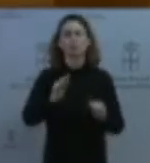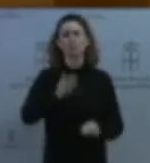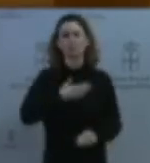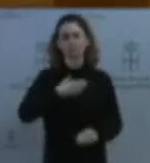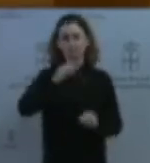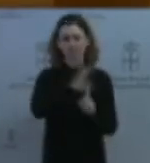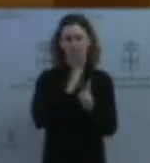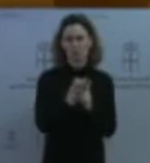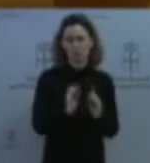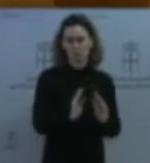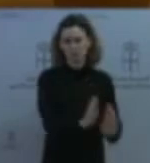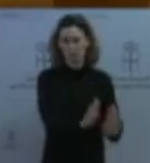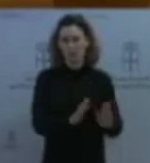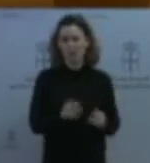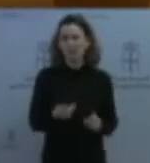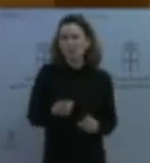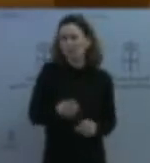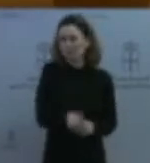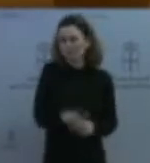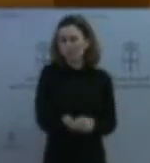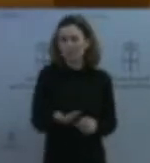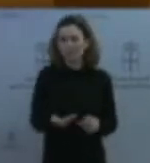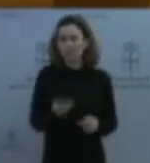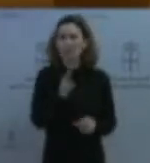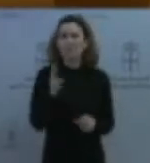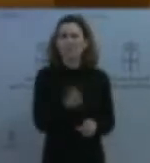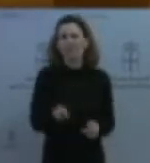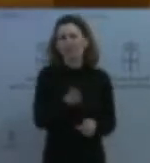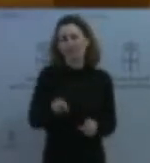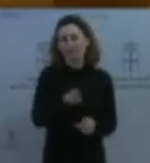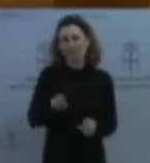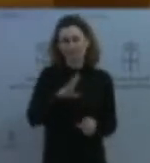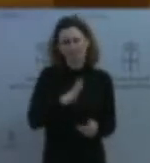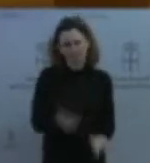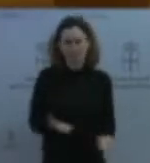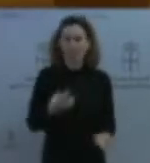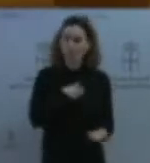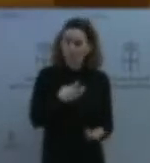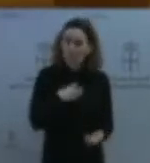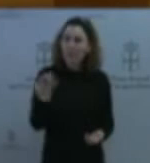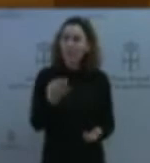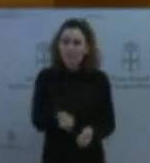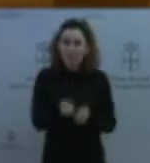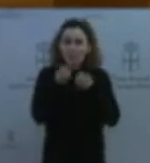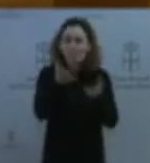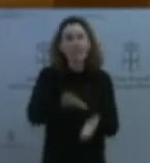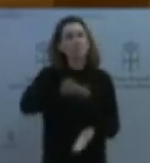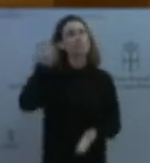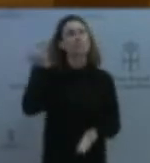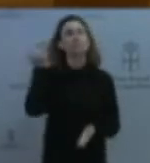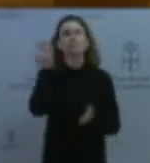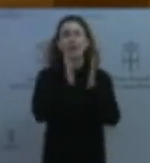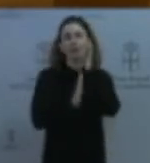es lo que fan de forma permanente en materia lingüística, expresen orgullo y aprecio, que me parece una cuestión